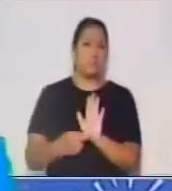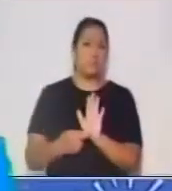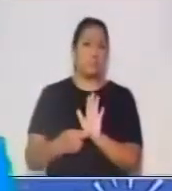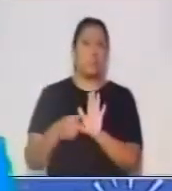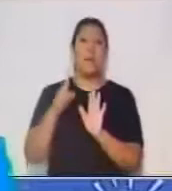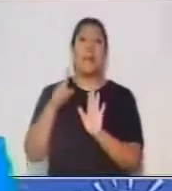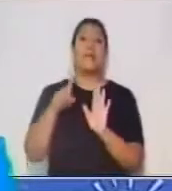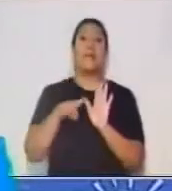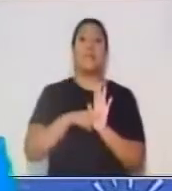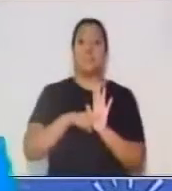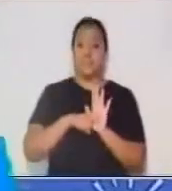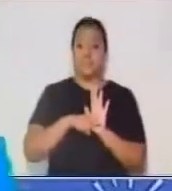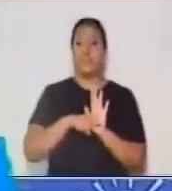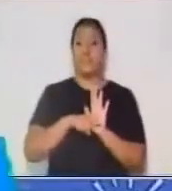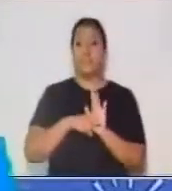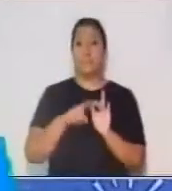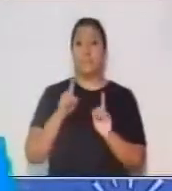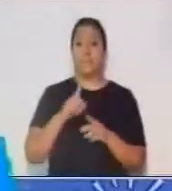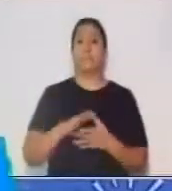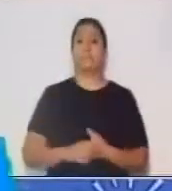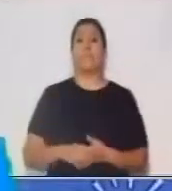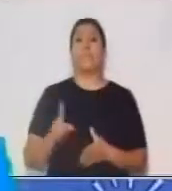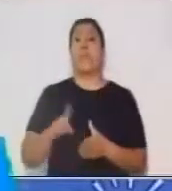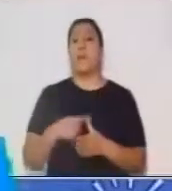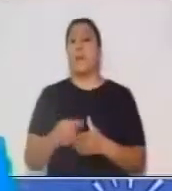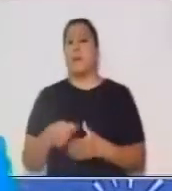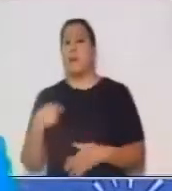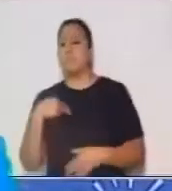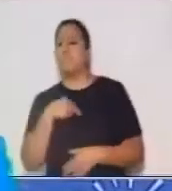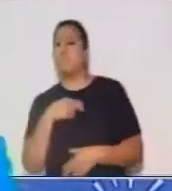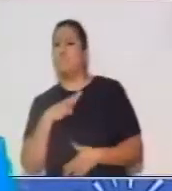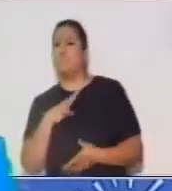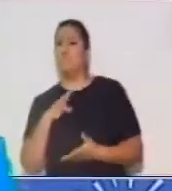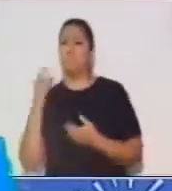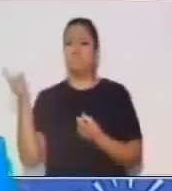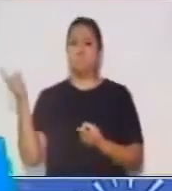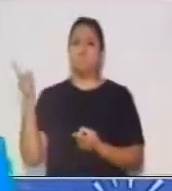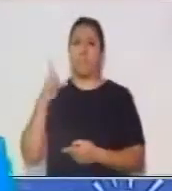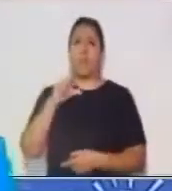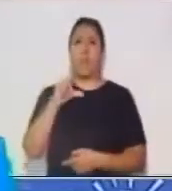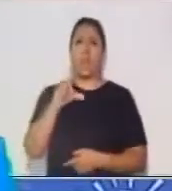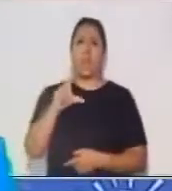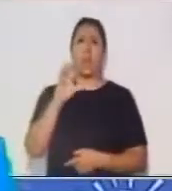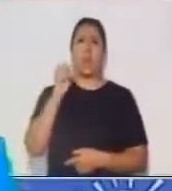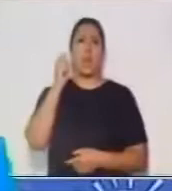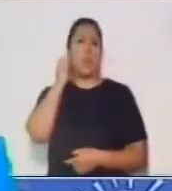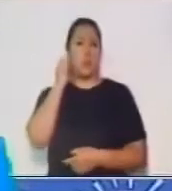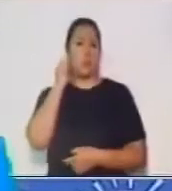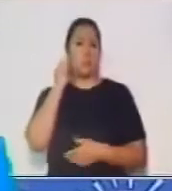que saber que aquí hay medios. No, Marto, pues es que me ganó la curiosidad. ¡No te puede ganar nada!